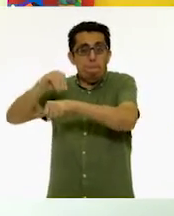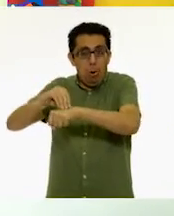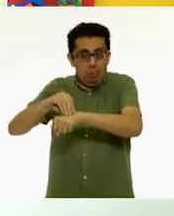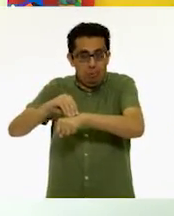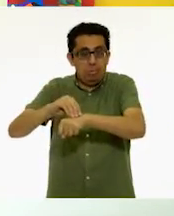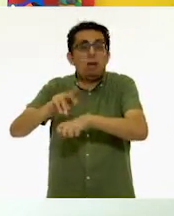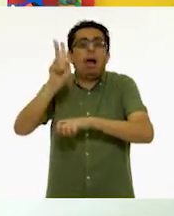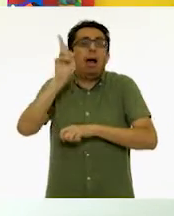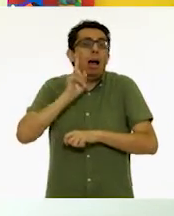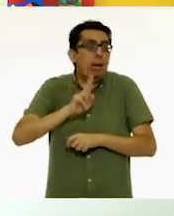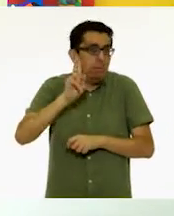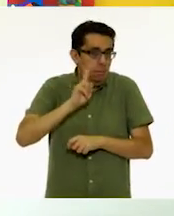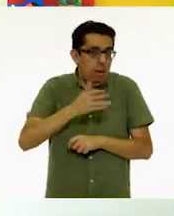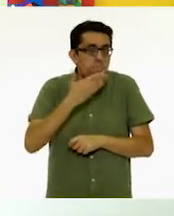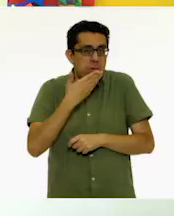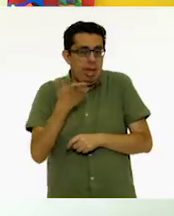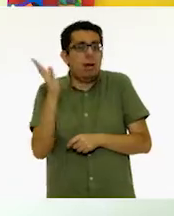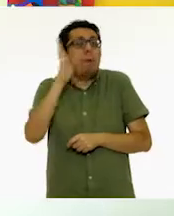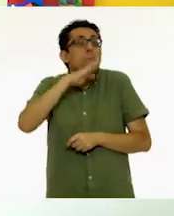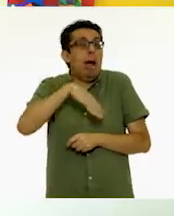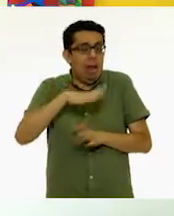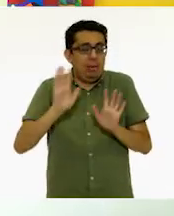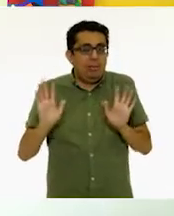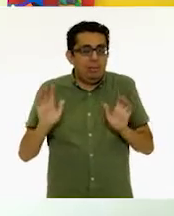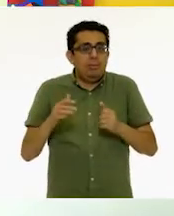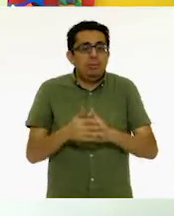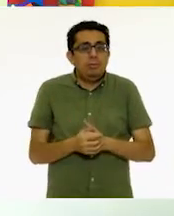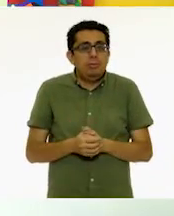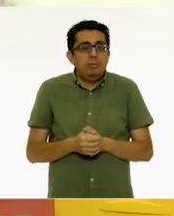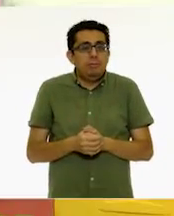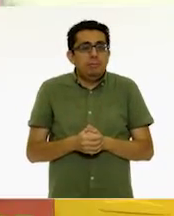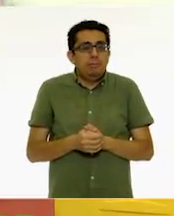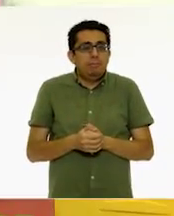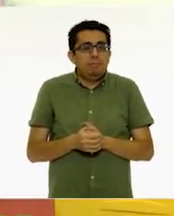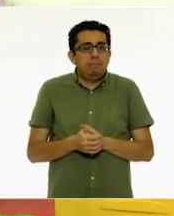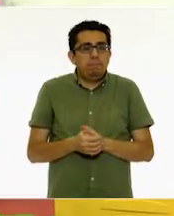comprobamos? Comprobémoslo. A ver, vamos a contar.